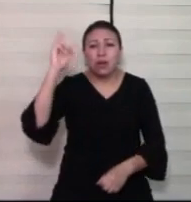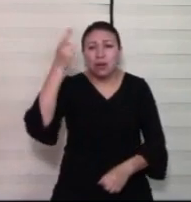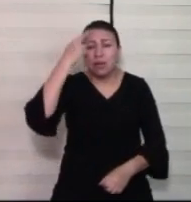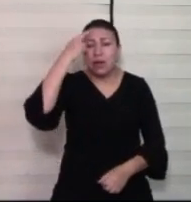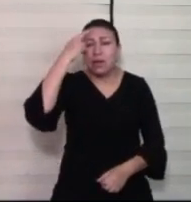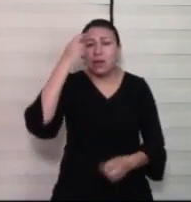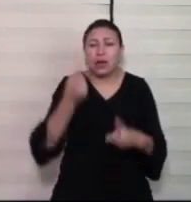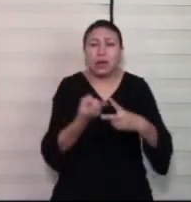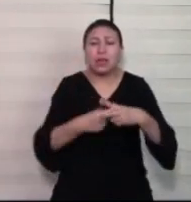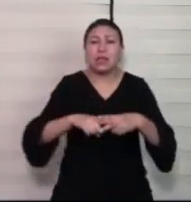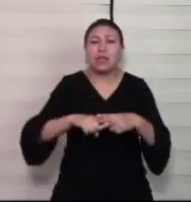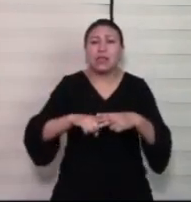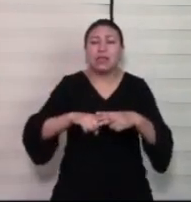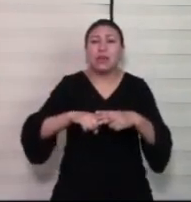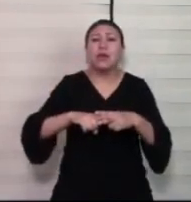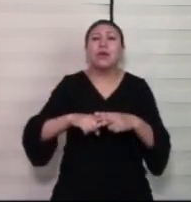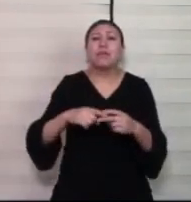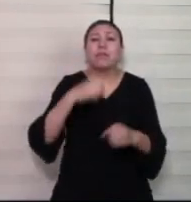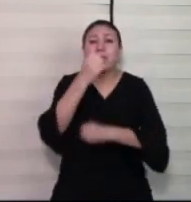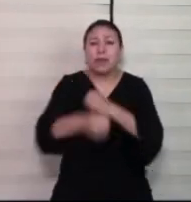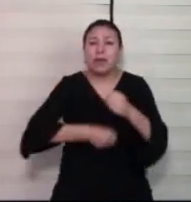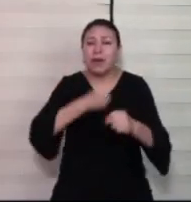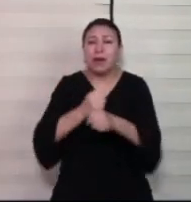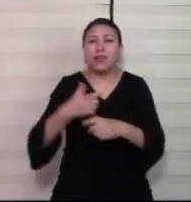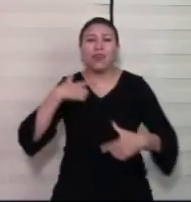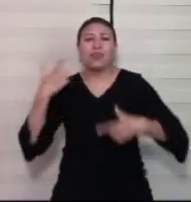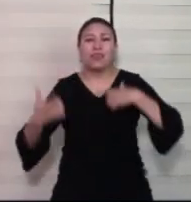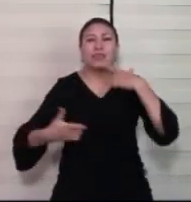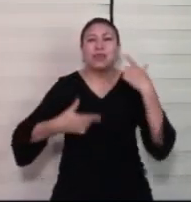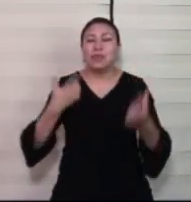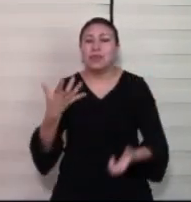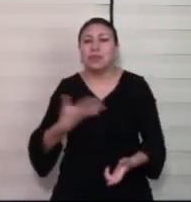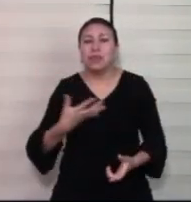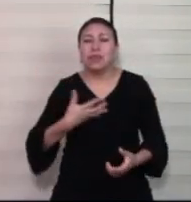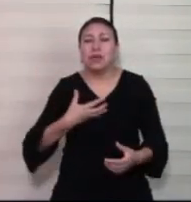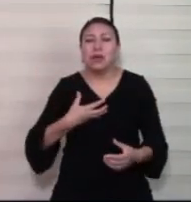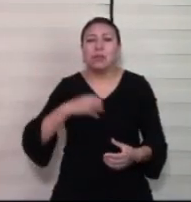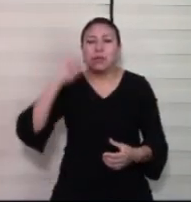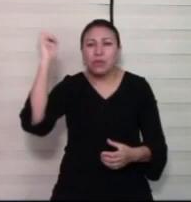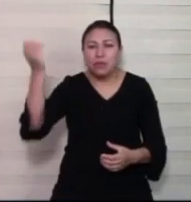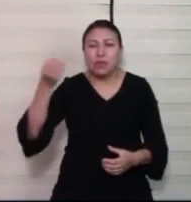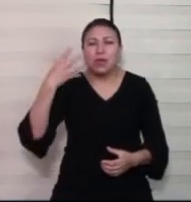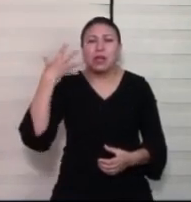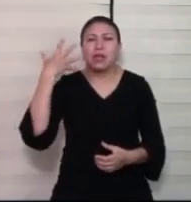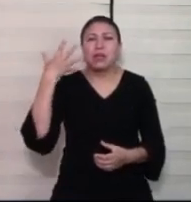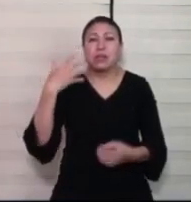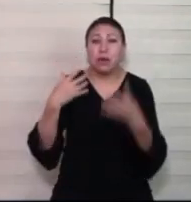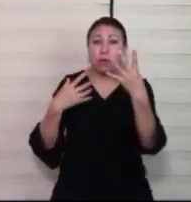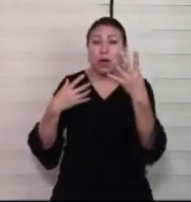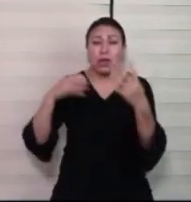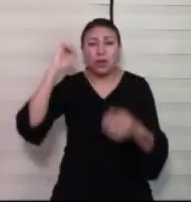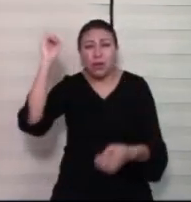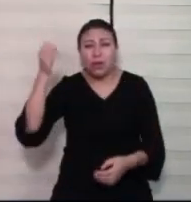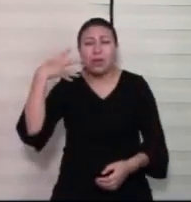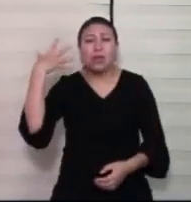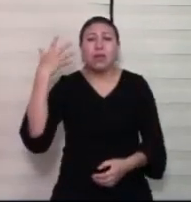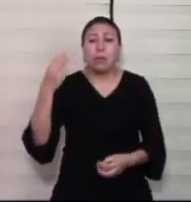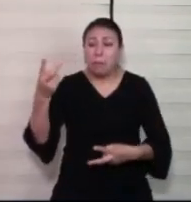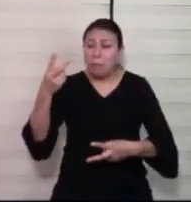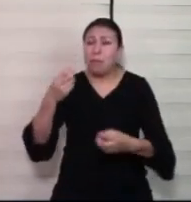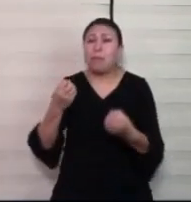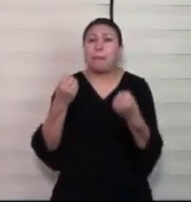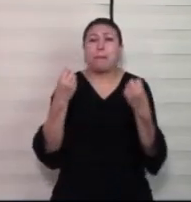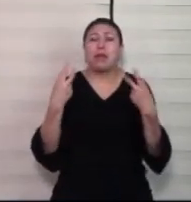gozosos, teníamos cultos. Alrededor, promediando los 4 cultos, teníamos asistencia